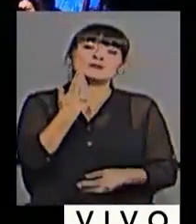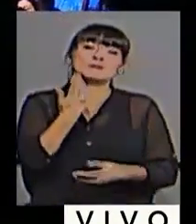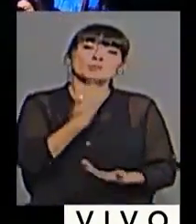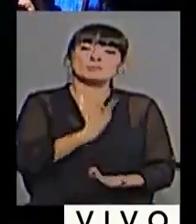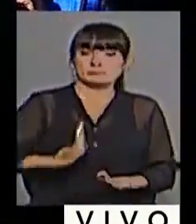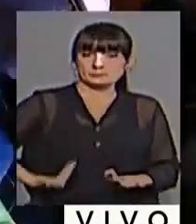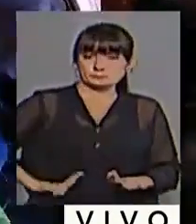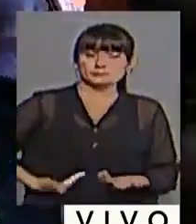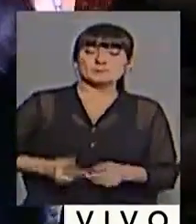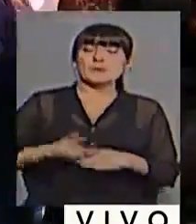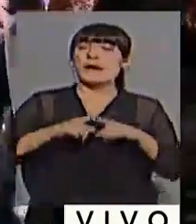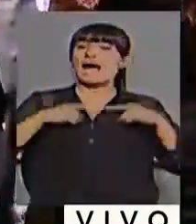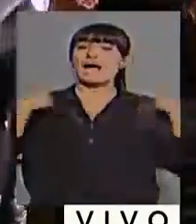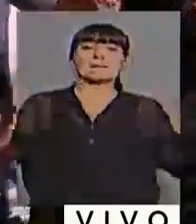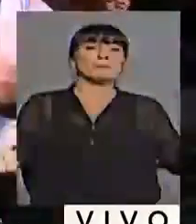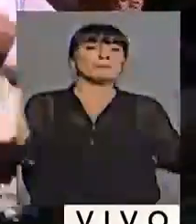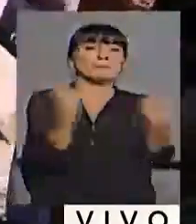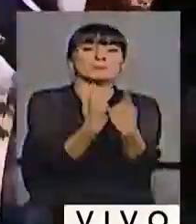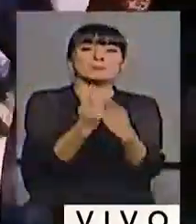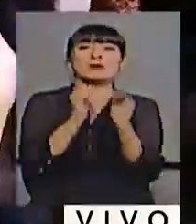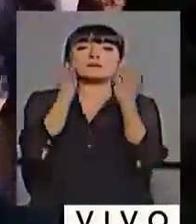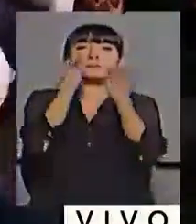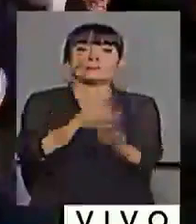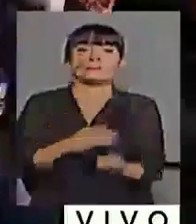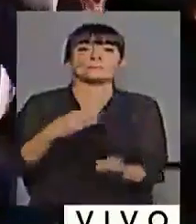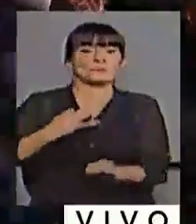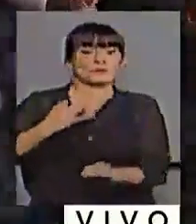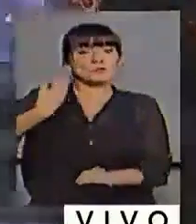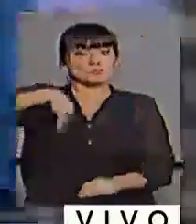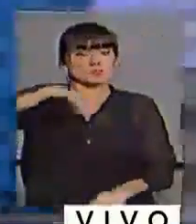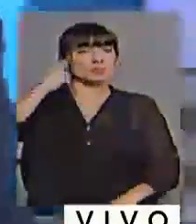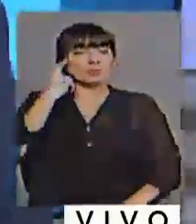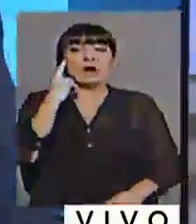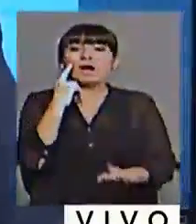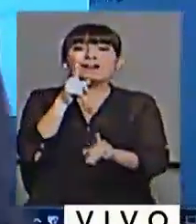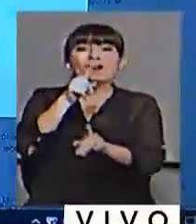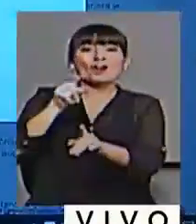amplio apoyo ciudadano que creo que vamos a conseguir. Sergio Espejo está desesperado. Sí,